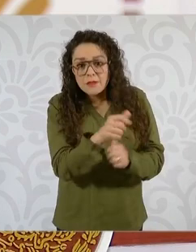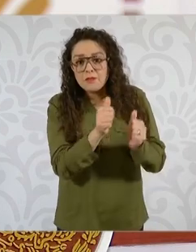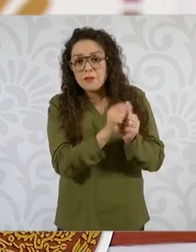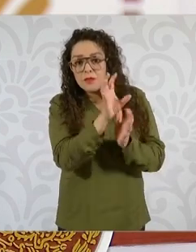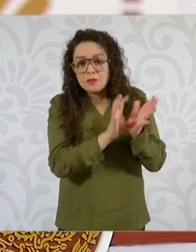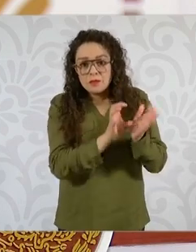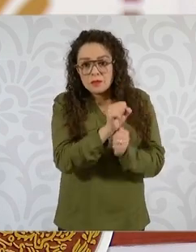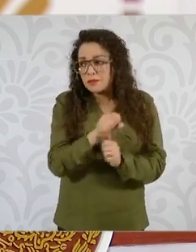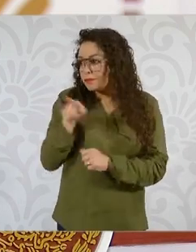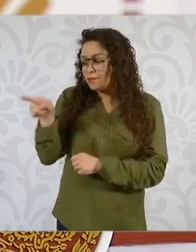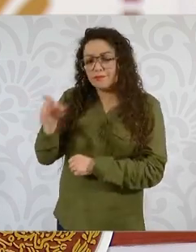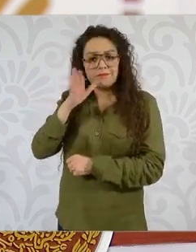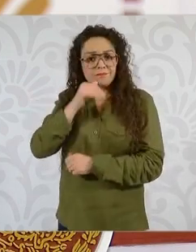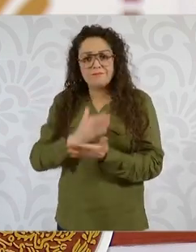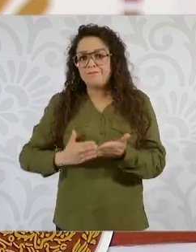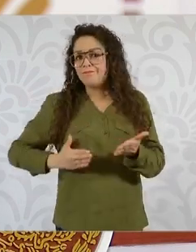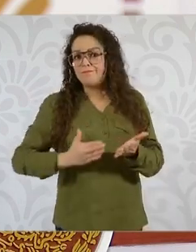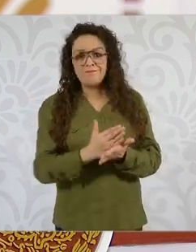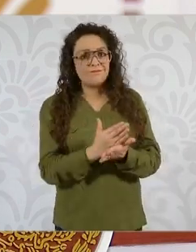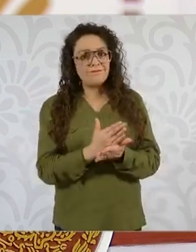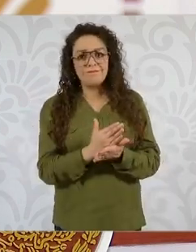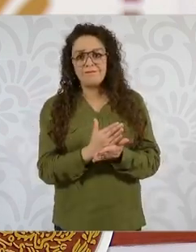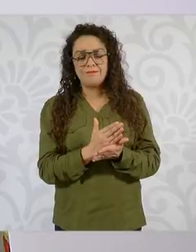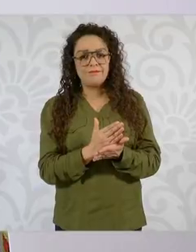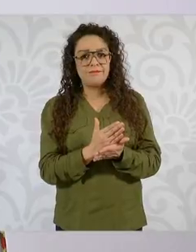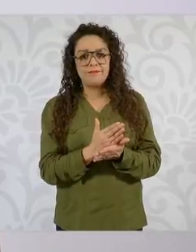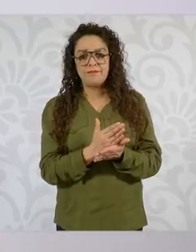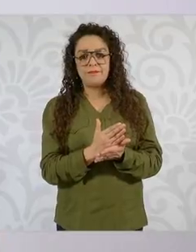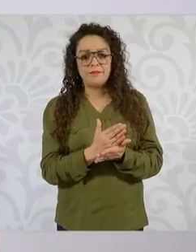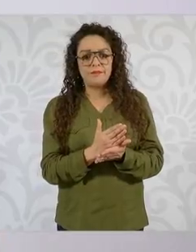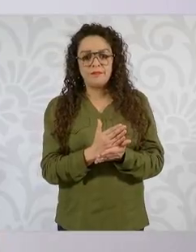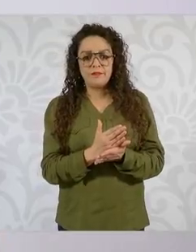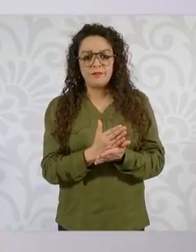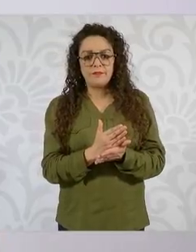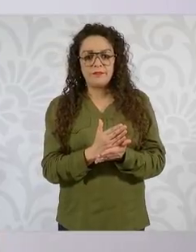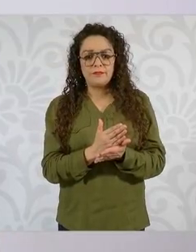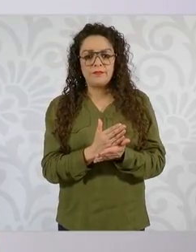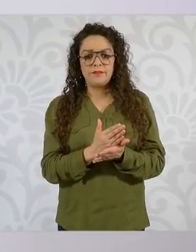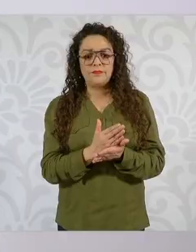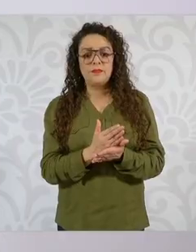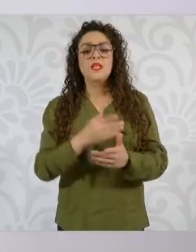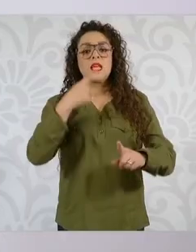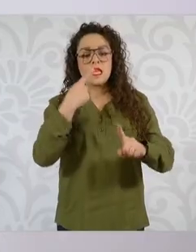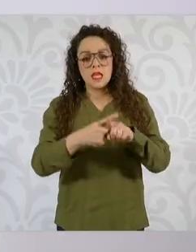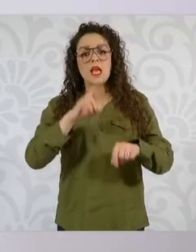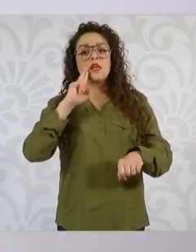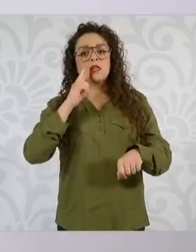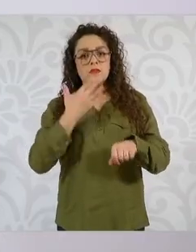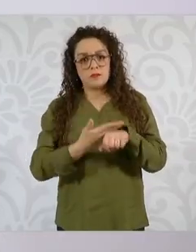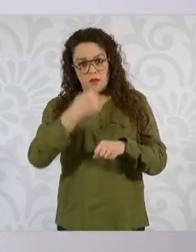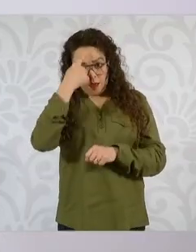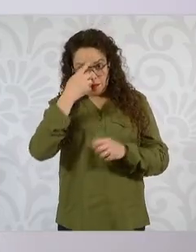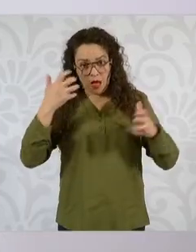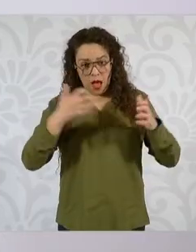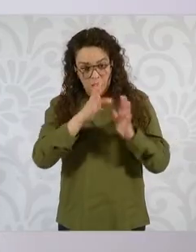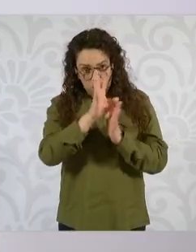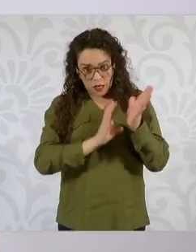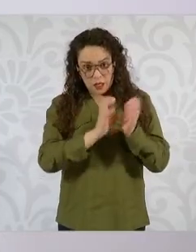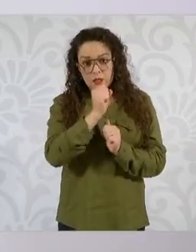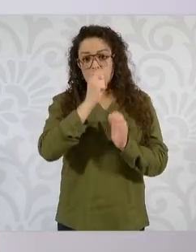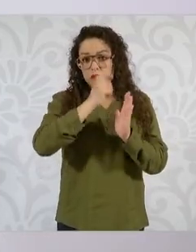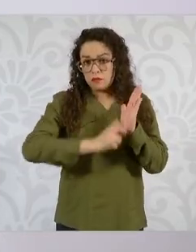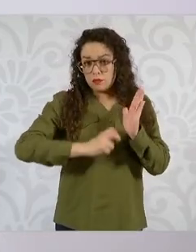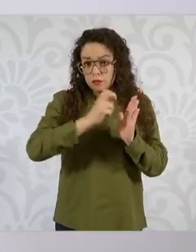La labor del órgano reformador de la Constitución constituye una